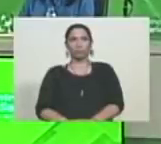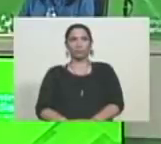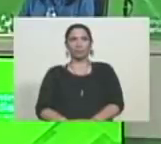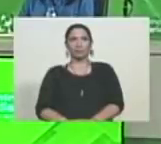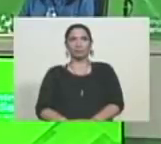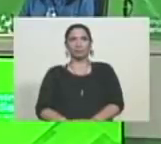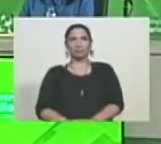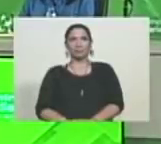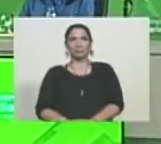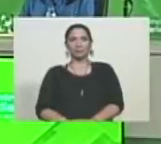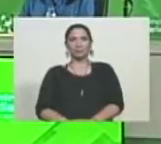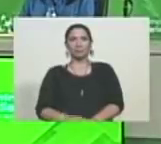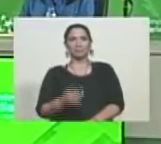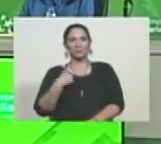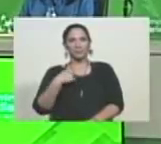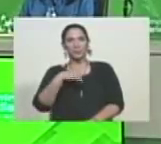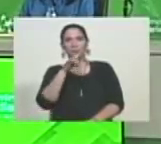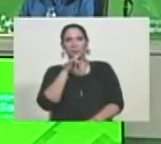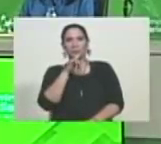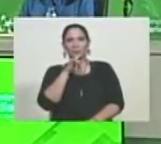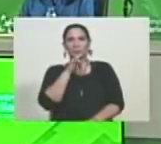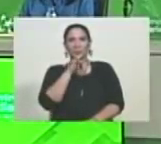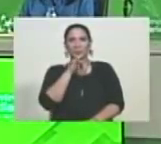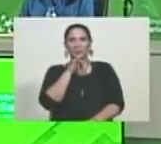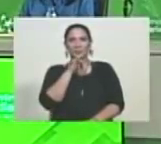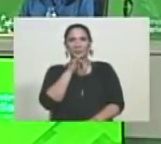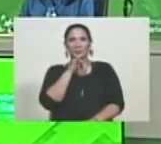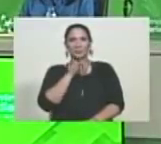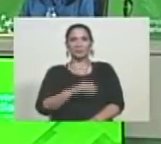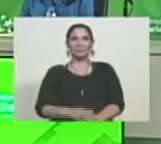estoy bastante informado a esta altura